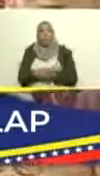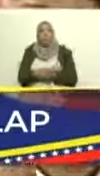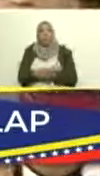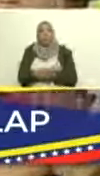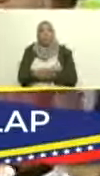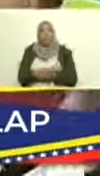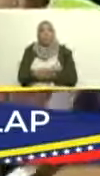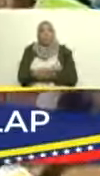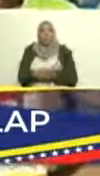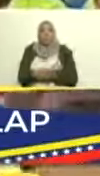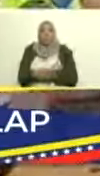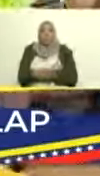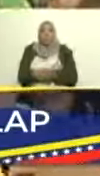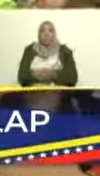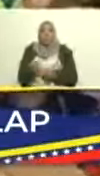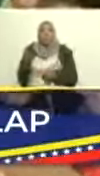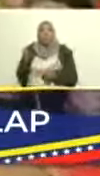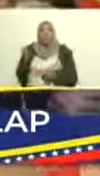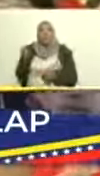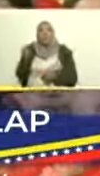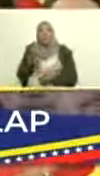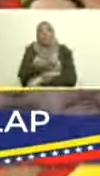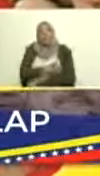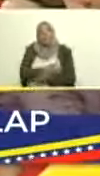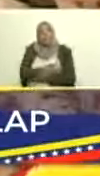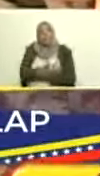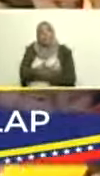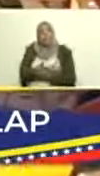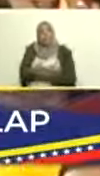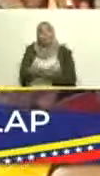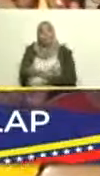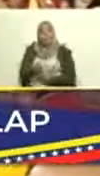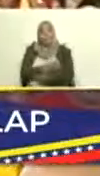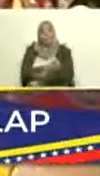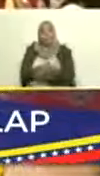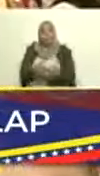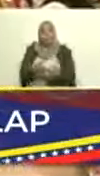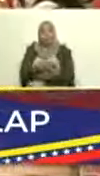Eso sí, se fue multimillonario y vive en Miami.